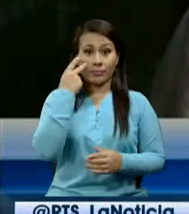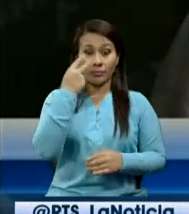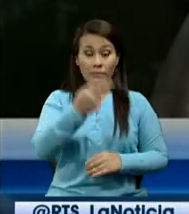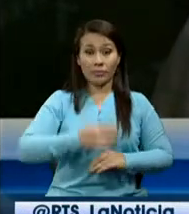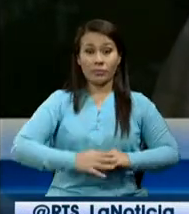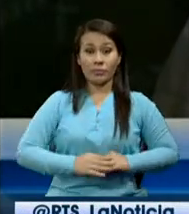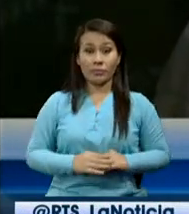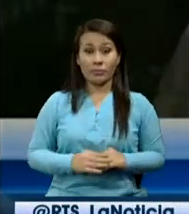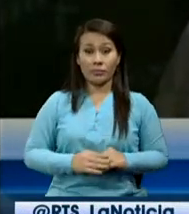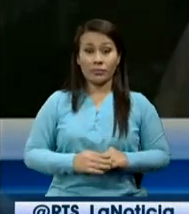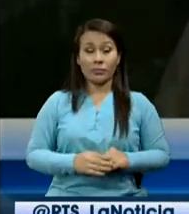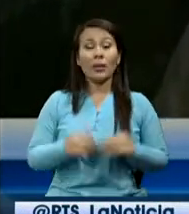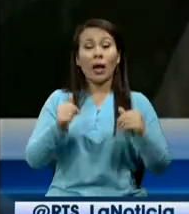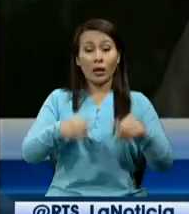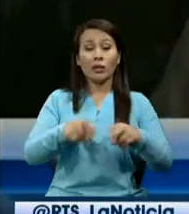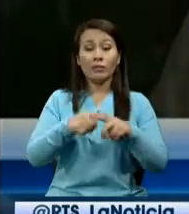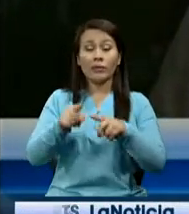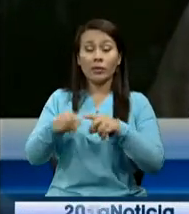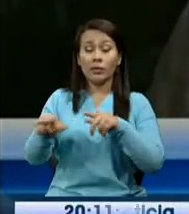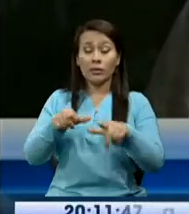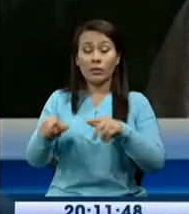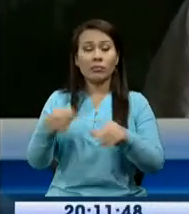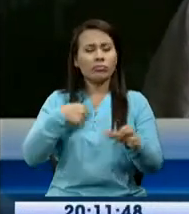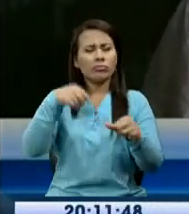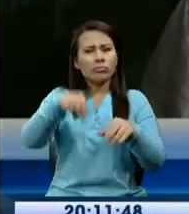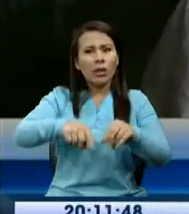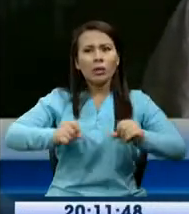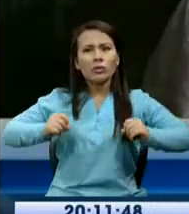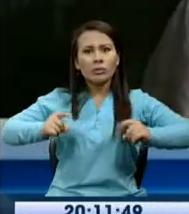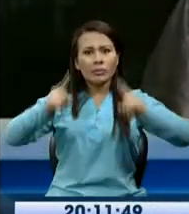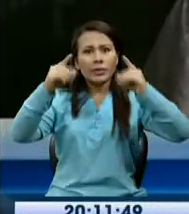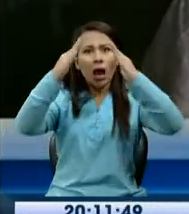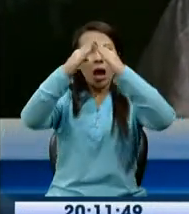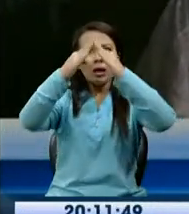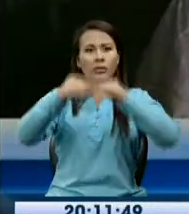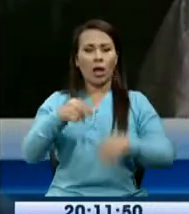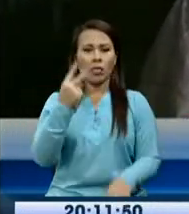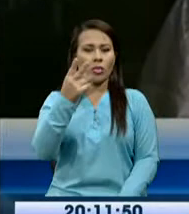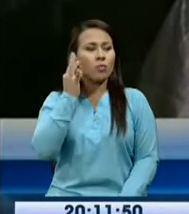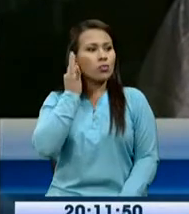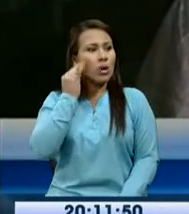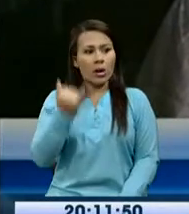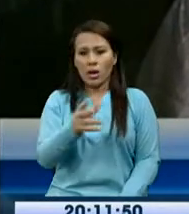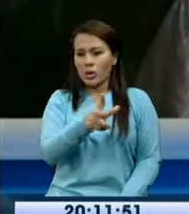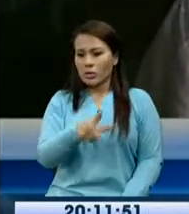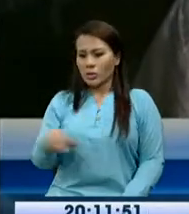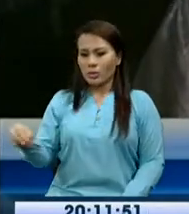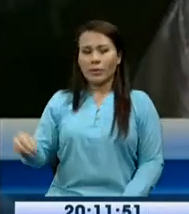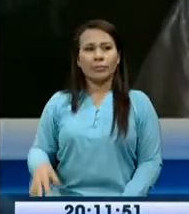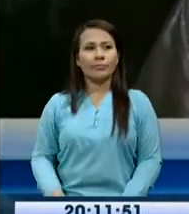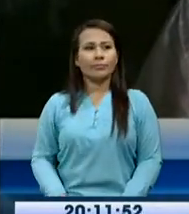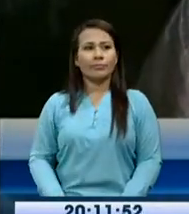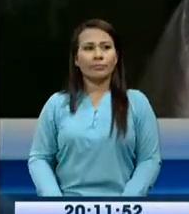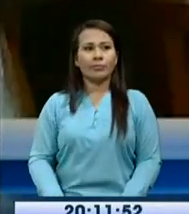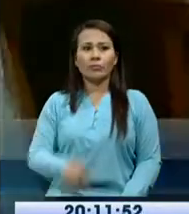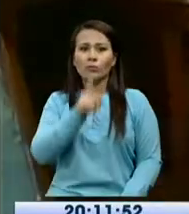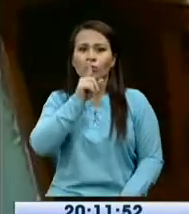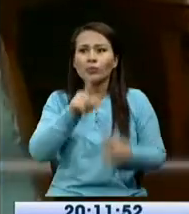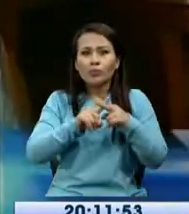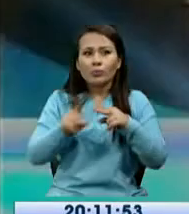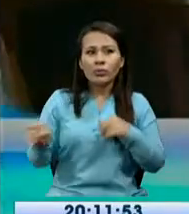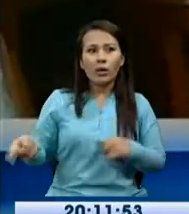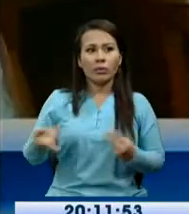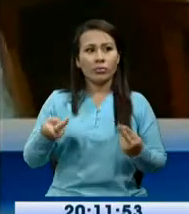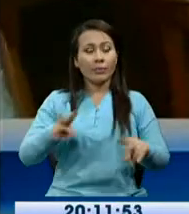Y estaban 4 visitantes, de los cuales 2 chicas ya se van porque una de ellas se golpeó cayéndose. En